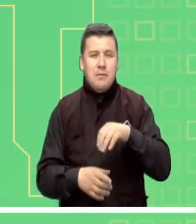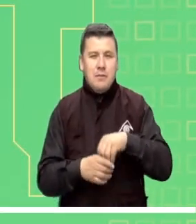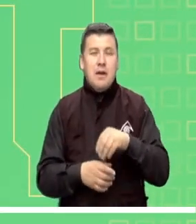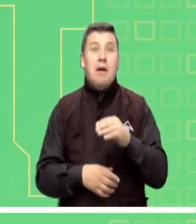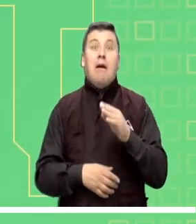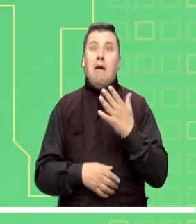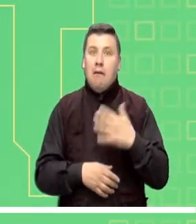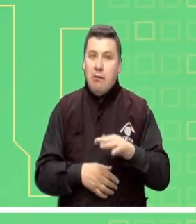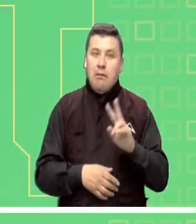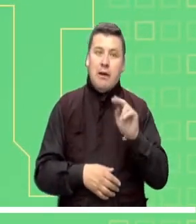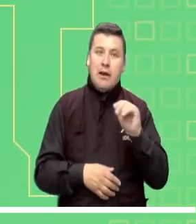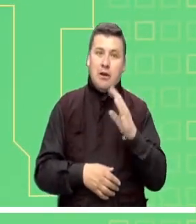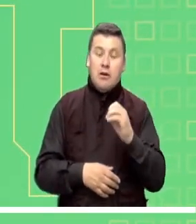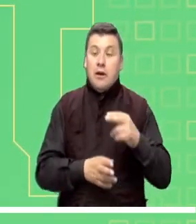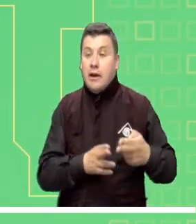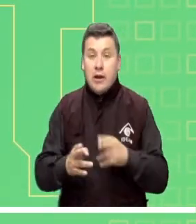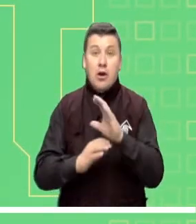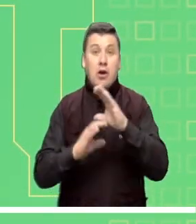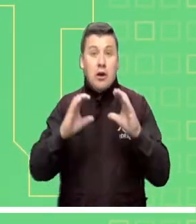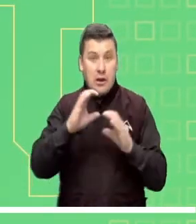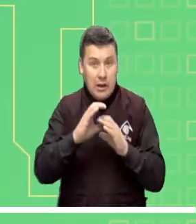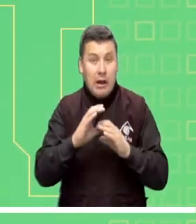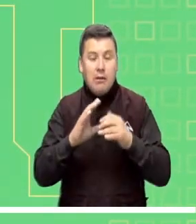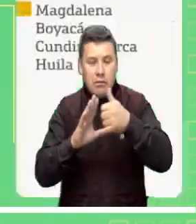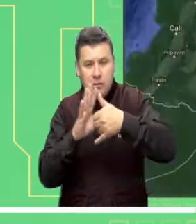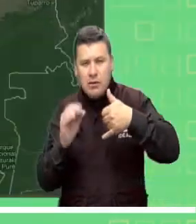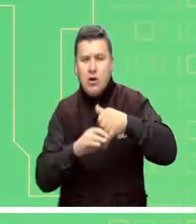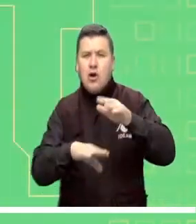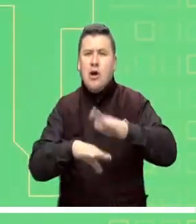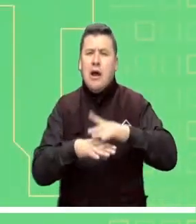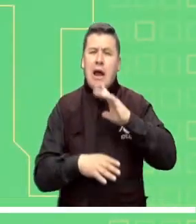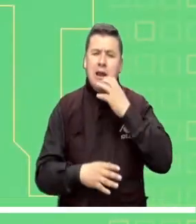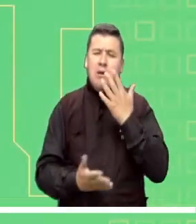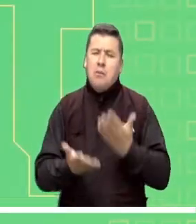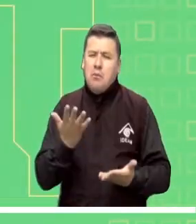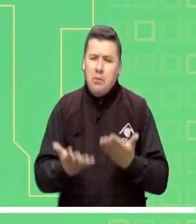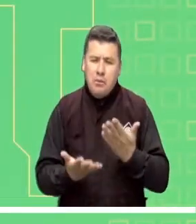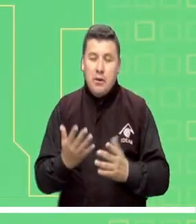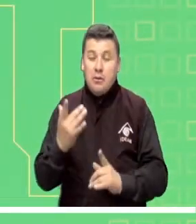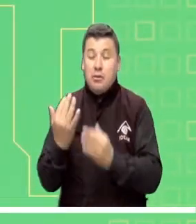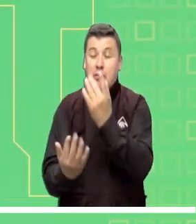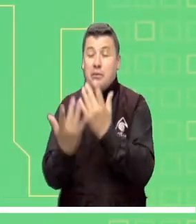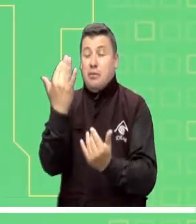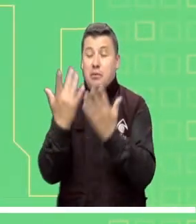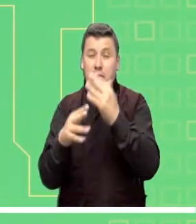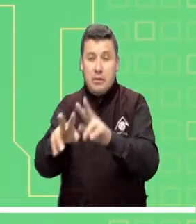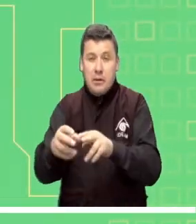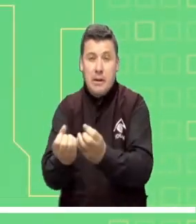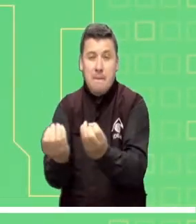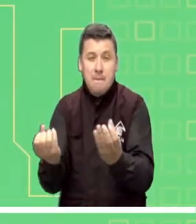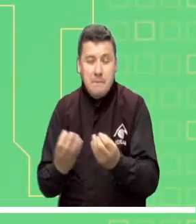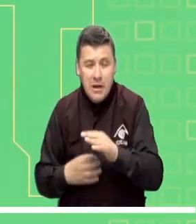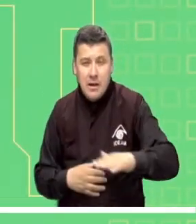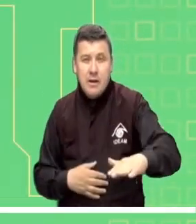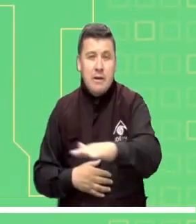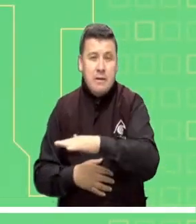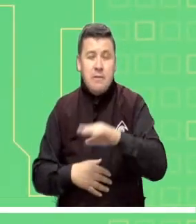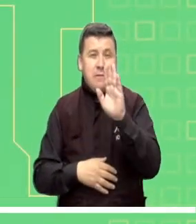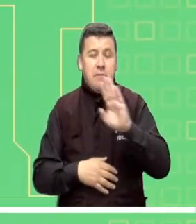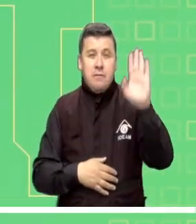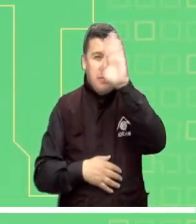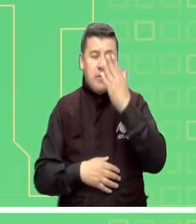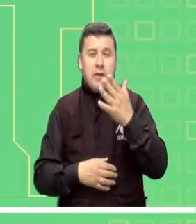la altura del Banco y por altos niveles en el río Cauca en la región Caribe. Alerta naranja por posibles incendios en cultivos y